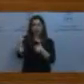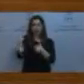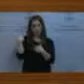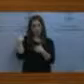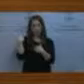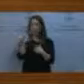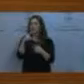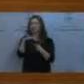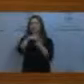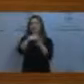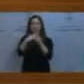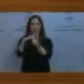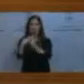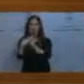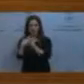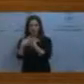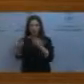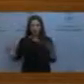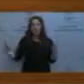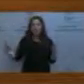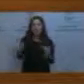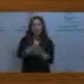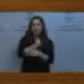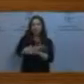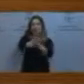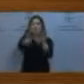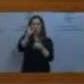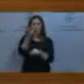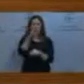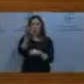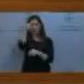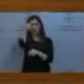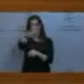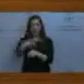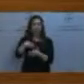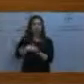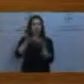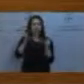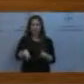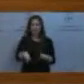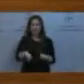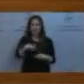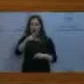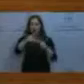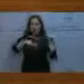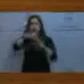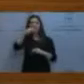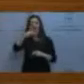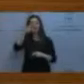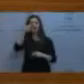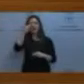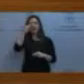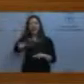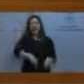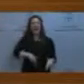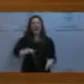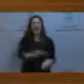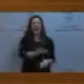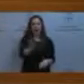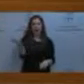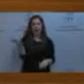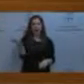actuaciones que todos tenemos claro que tenían que contemplarse, sin duda, ¿vale? Obras de interés general, zonas sensibles,